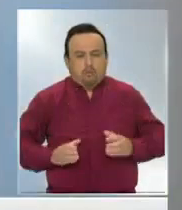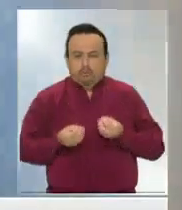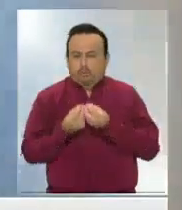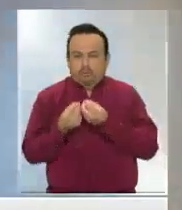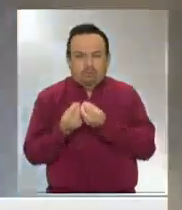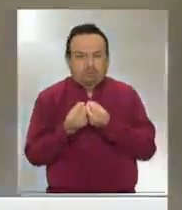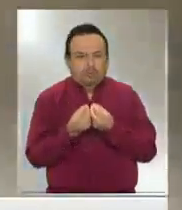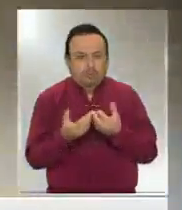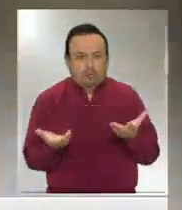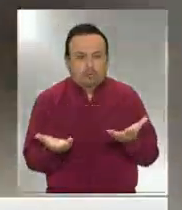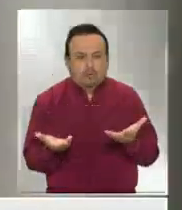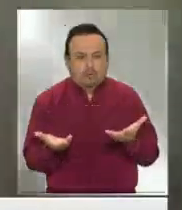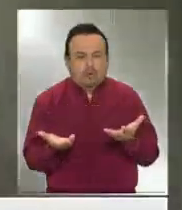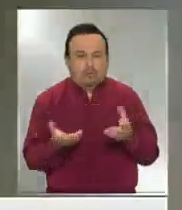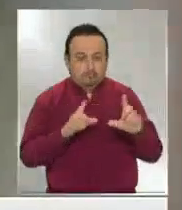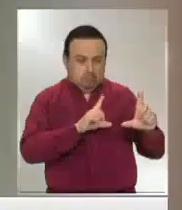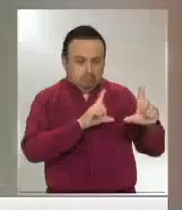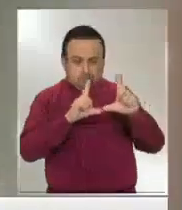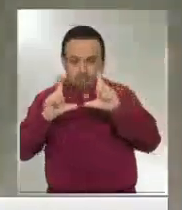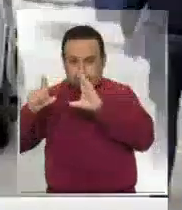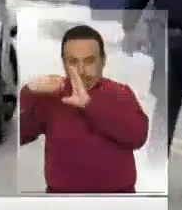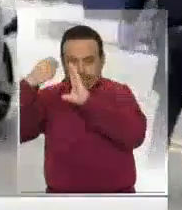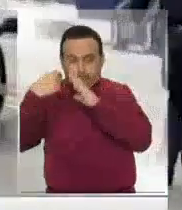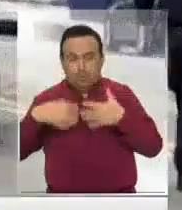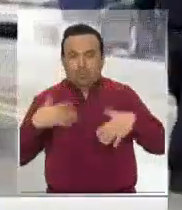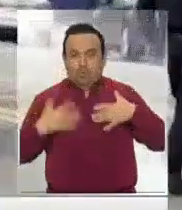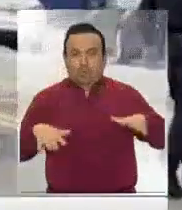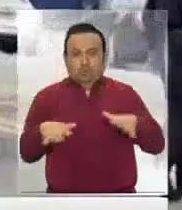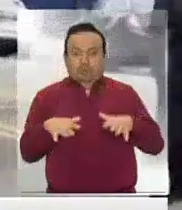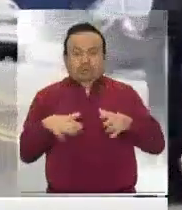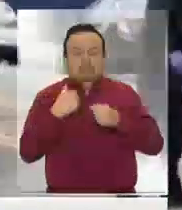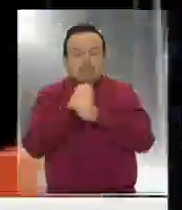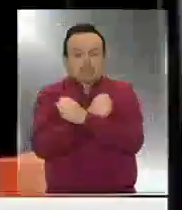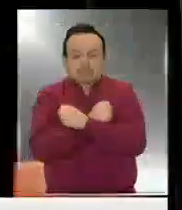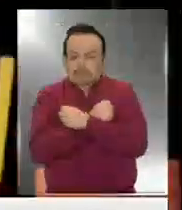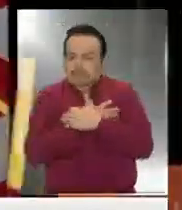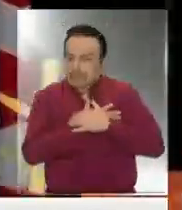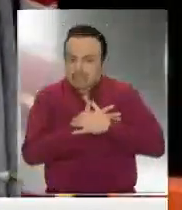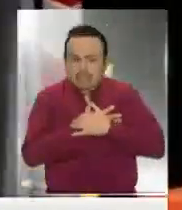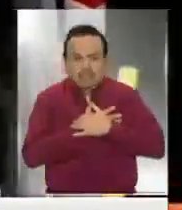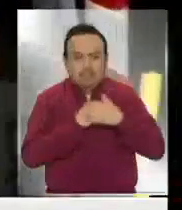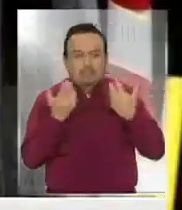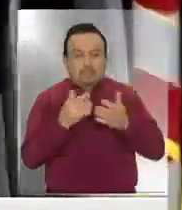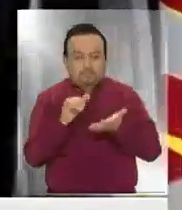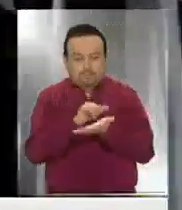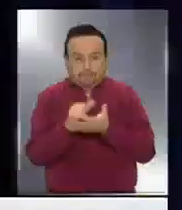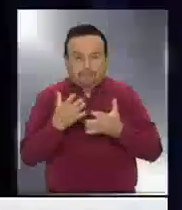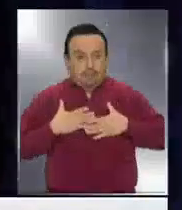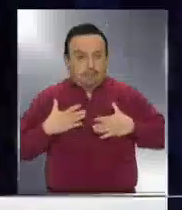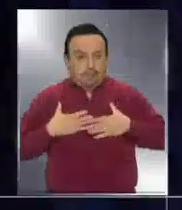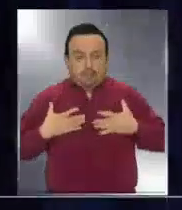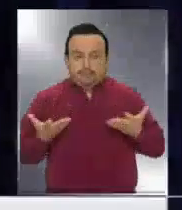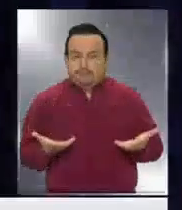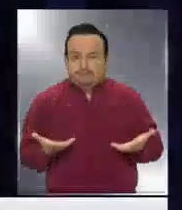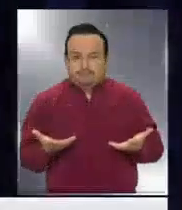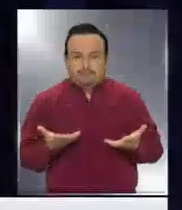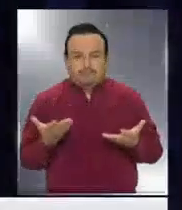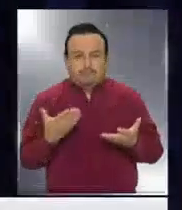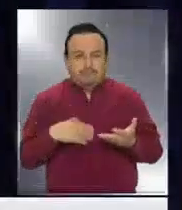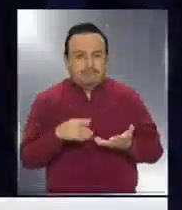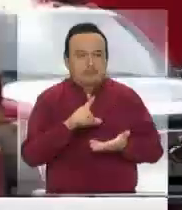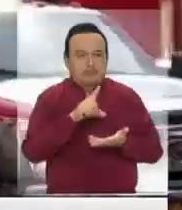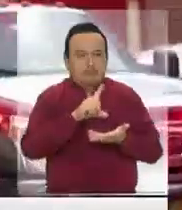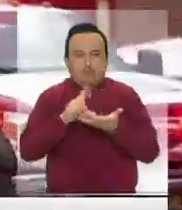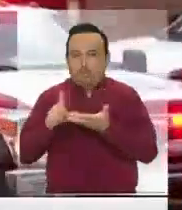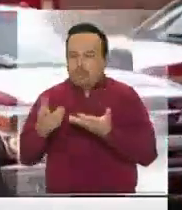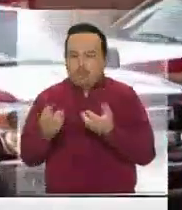of them. Son imágenes que estremecen. El miedo se apoderó de las calles de Nueva York. No hay espacio para tantas